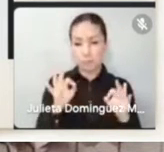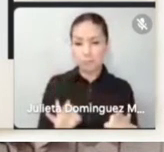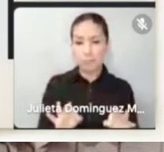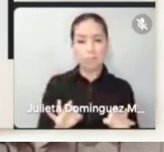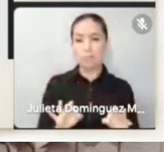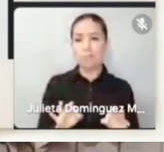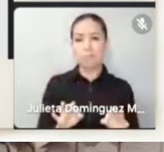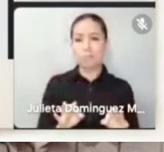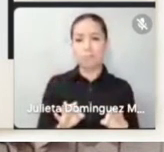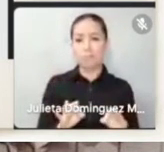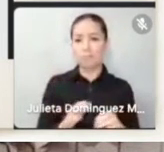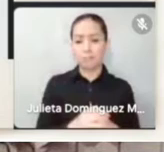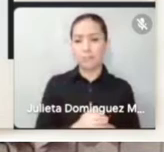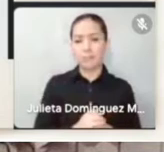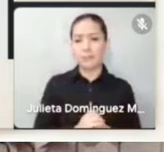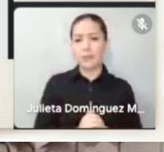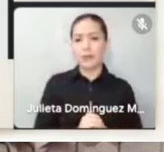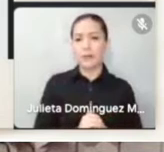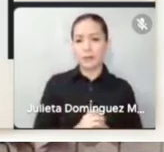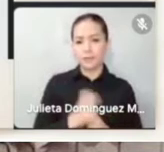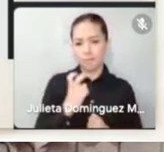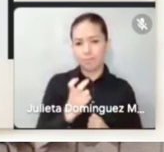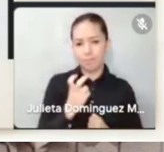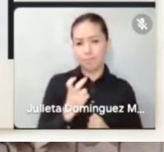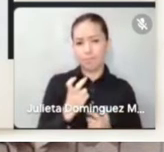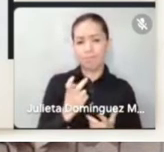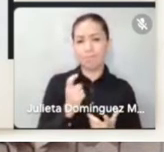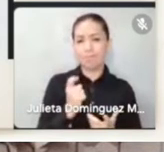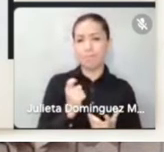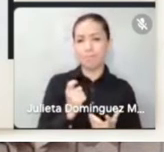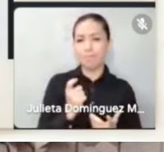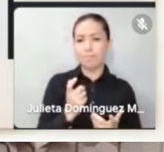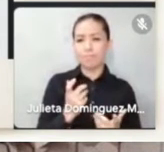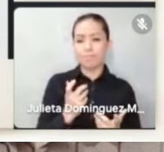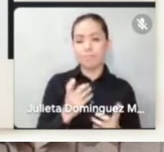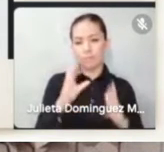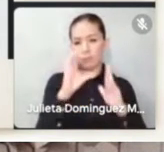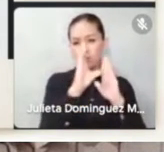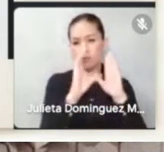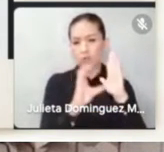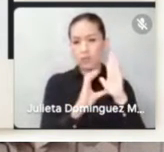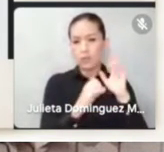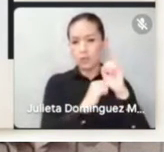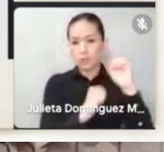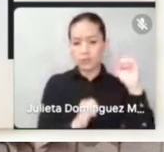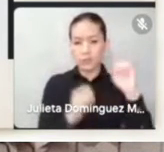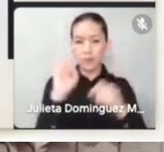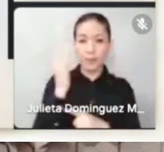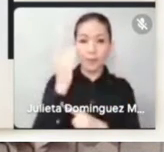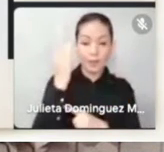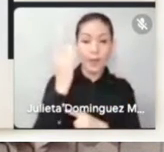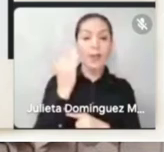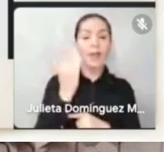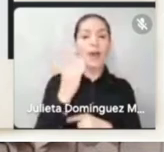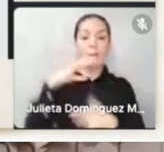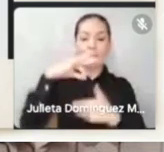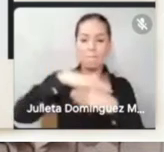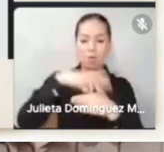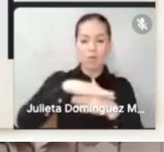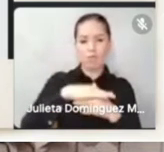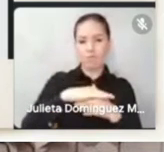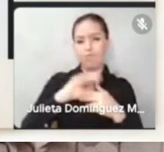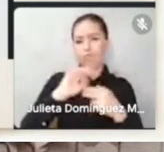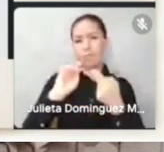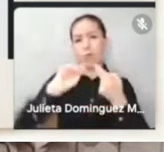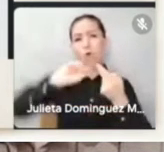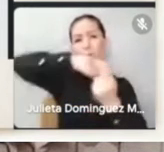reviste características constitucionalmente protegidas, ya que de acuerdo a la Constitución Federal, el voto es universal, libre,